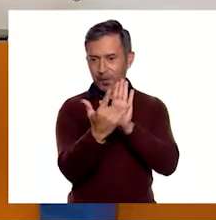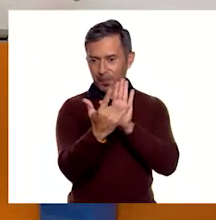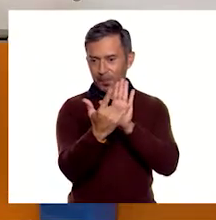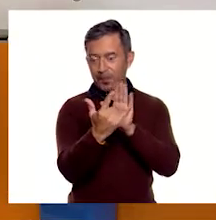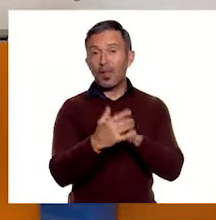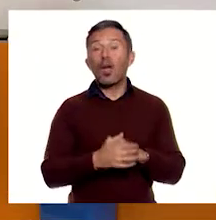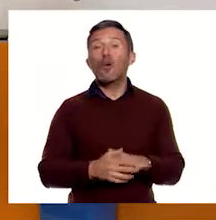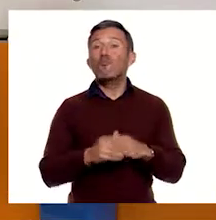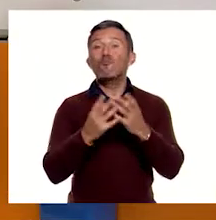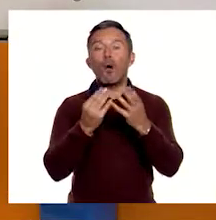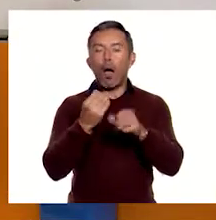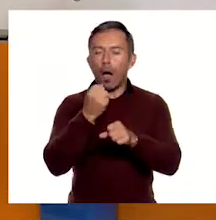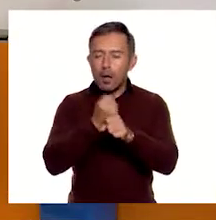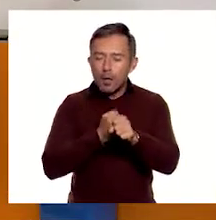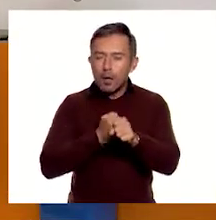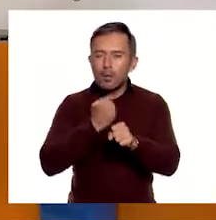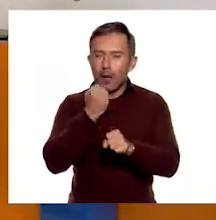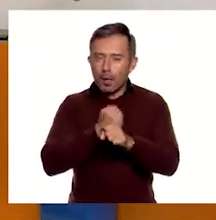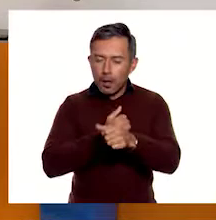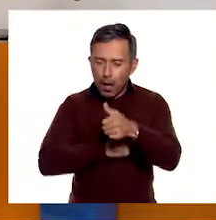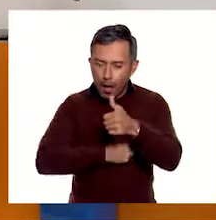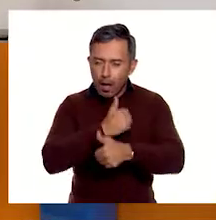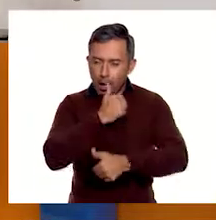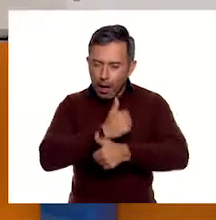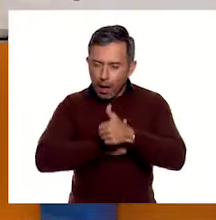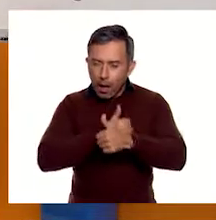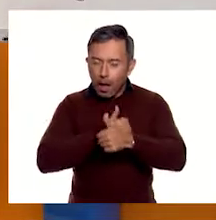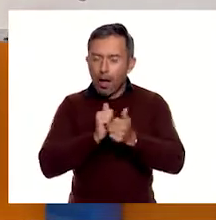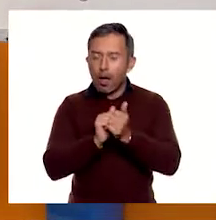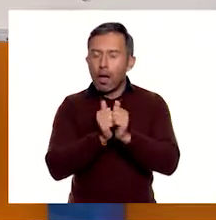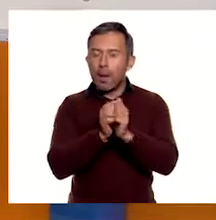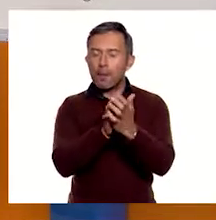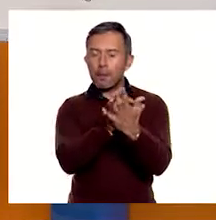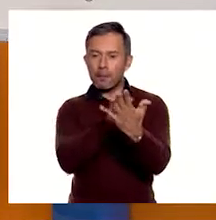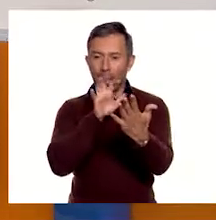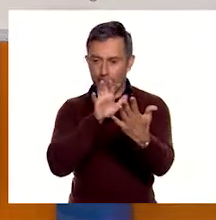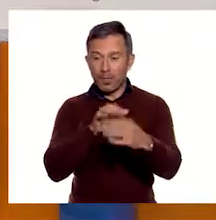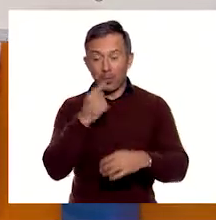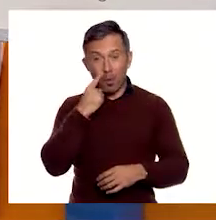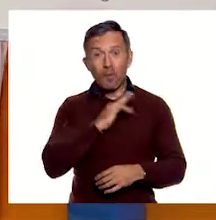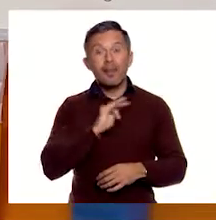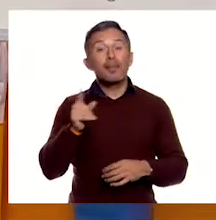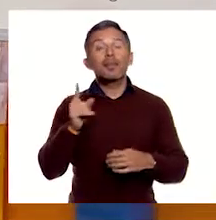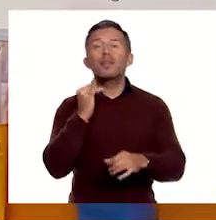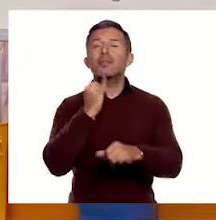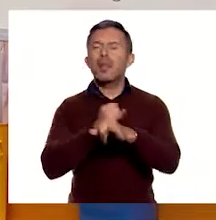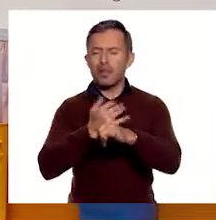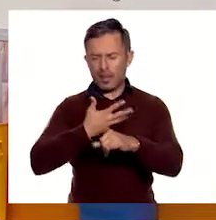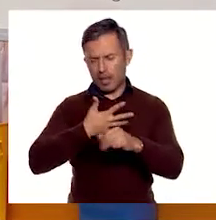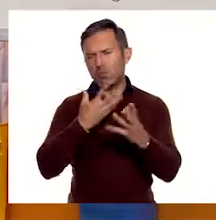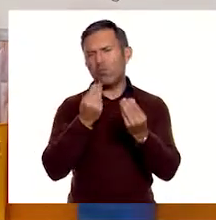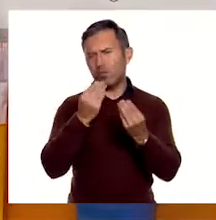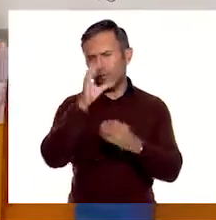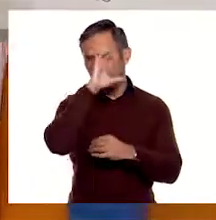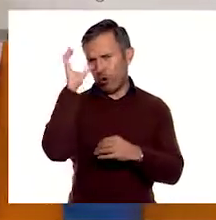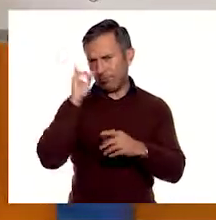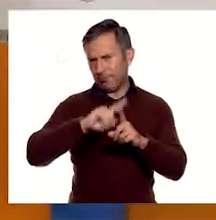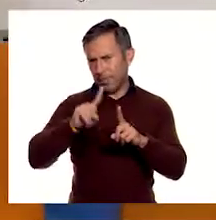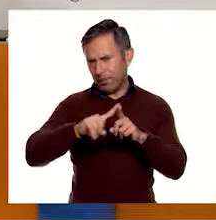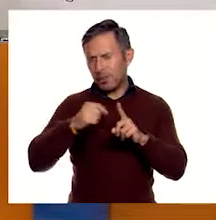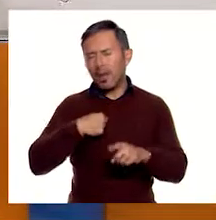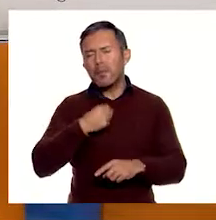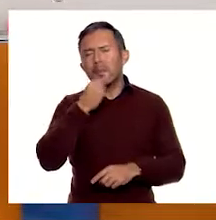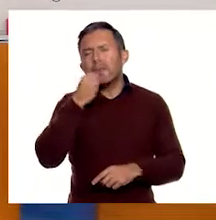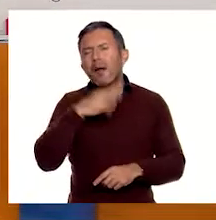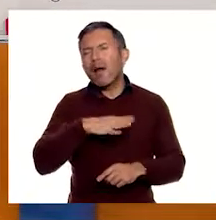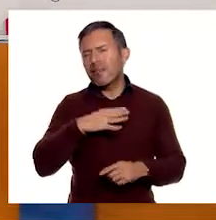mucha práctica. Ustedes pueden investigar ahí en internet, hay muchísimas imágenes y es muy divertido, ¿sí? Pero